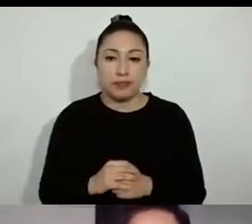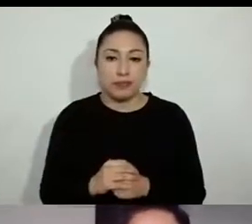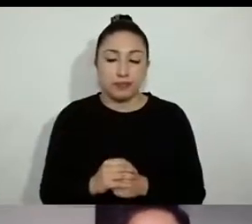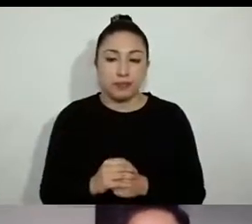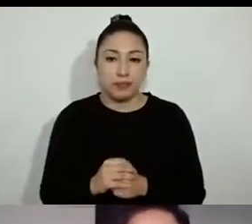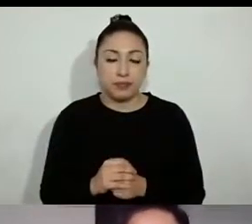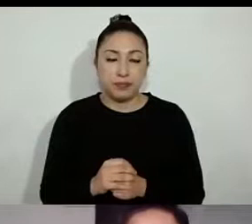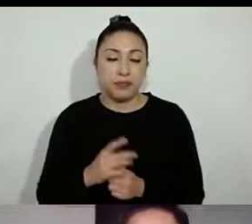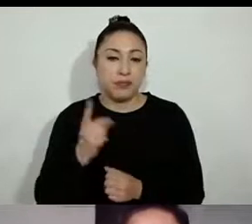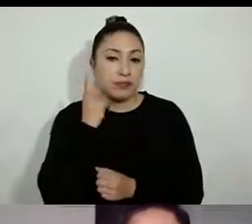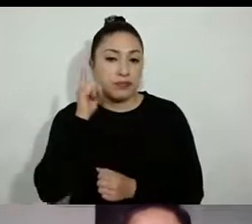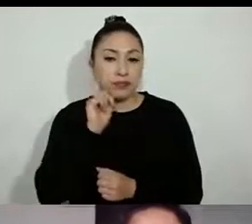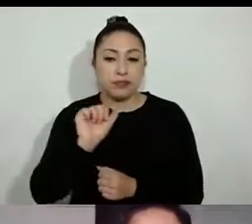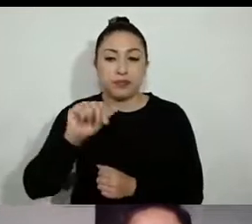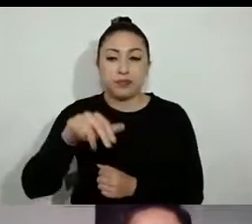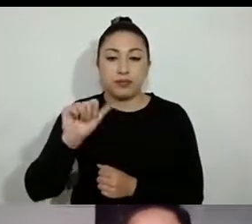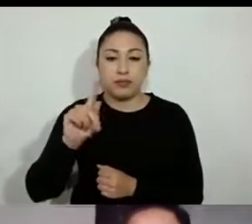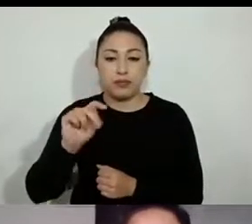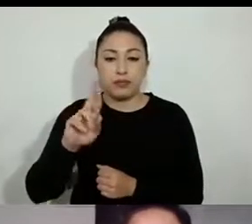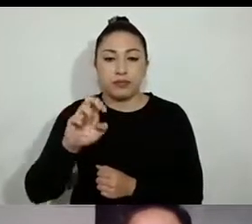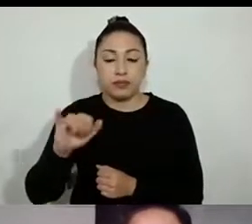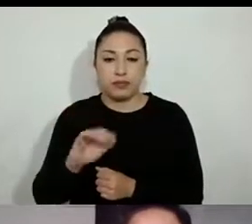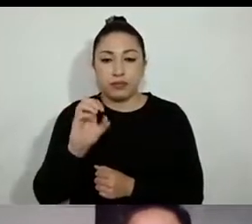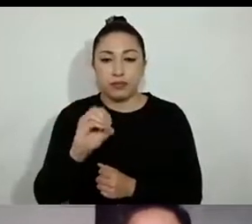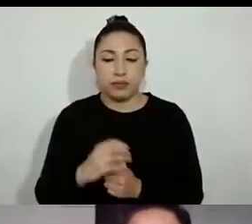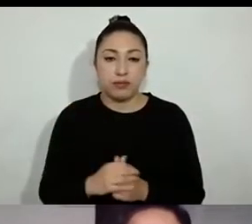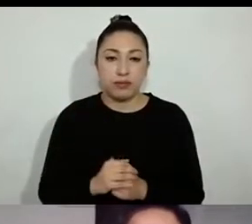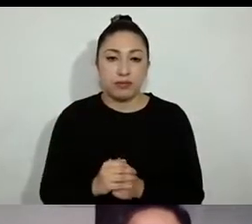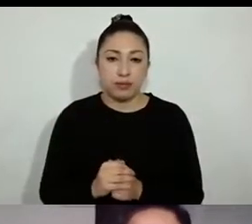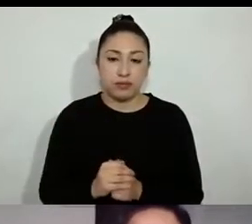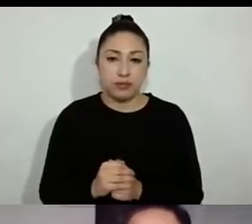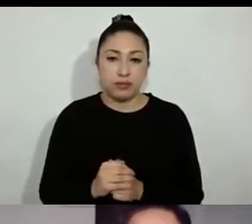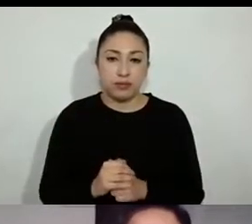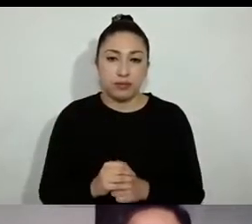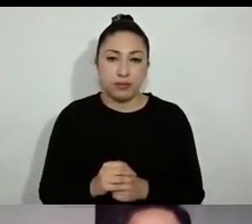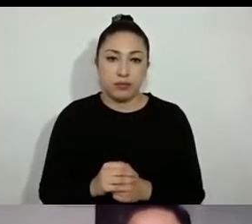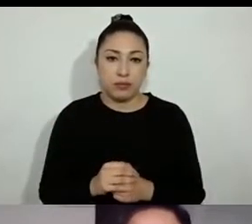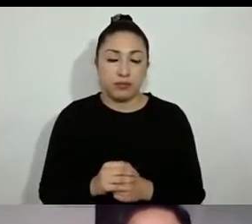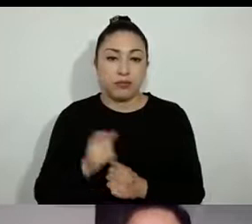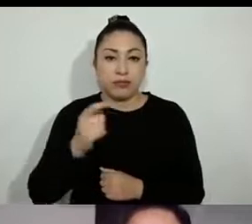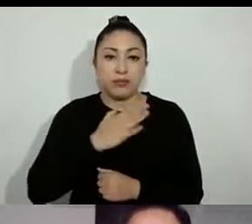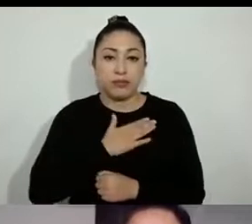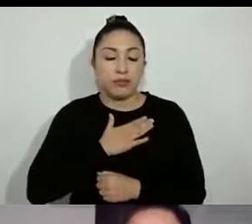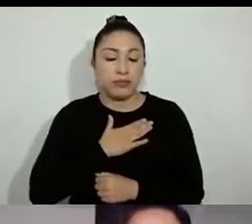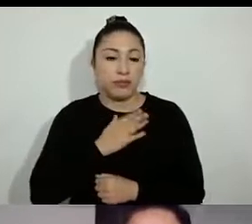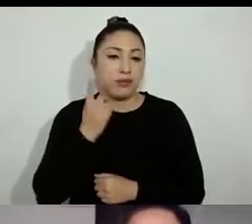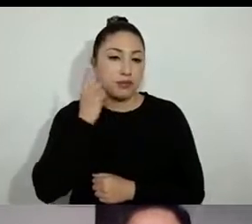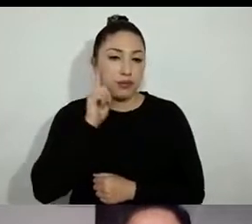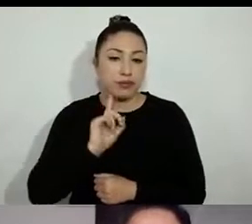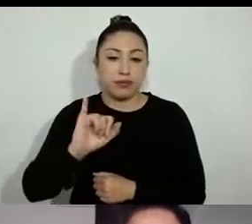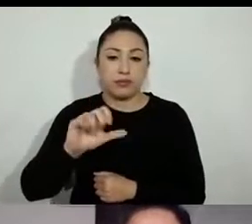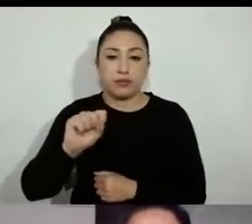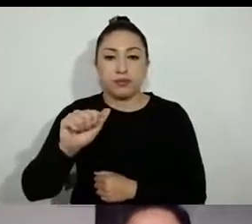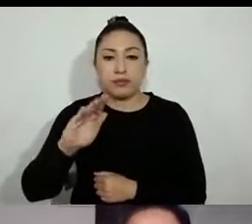Diputada Ana Cristina Hernández Trejo. La de la voz, diputada Isabela